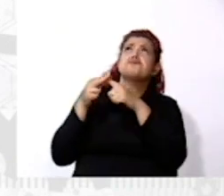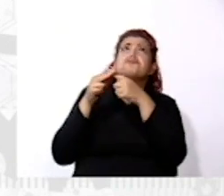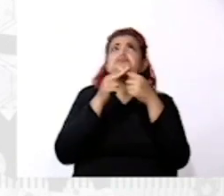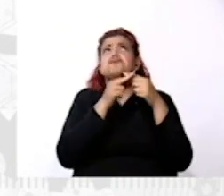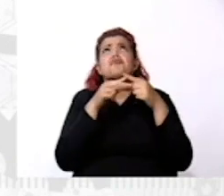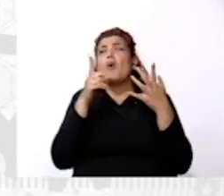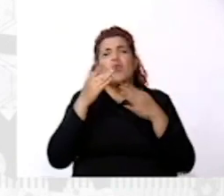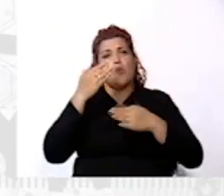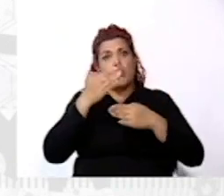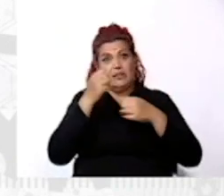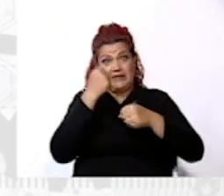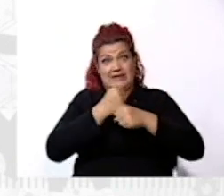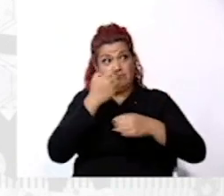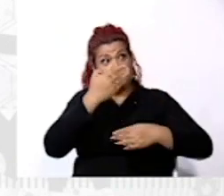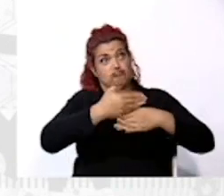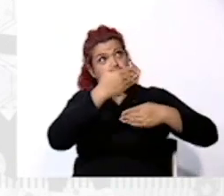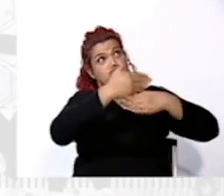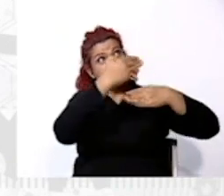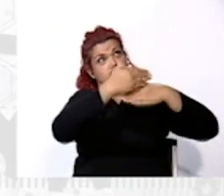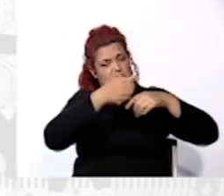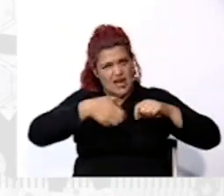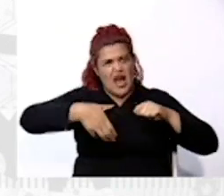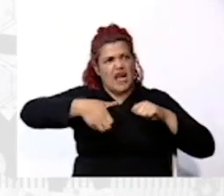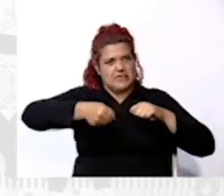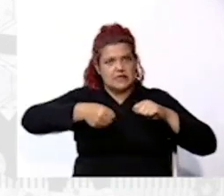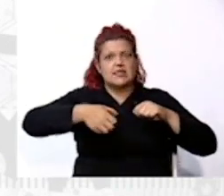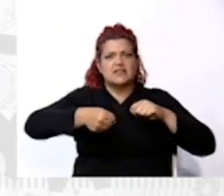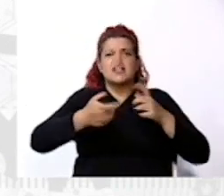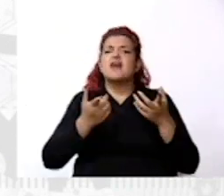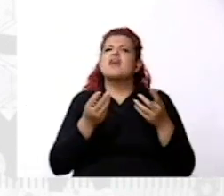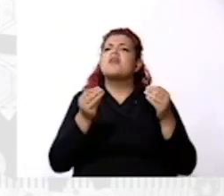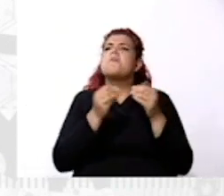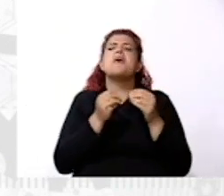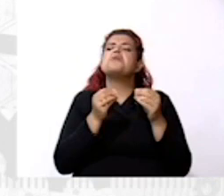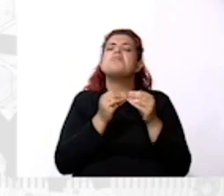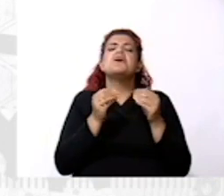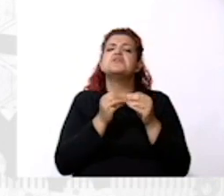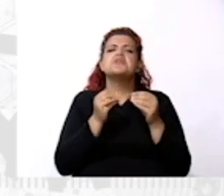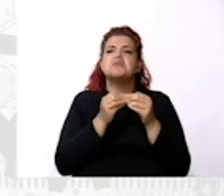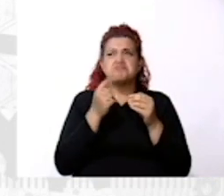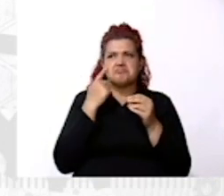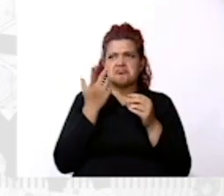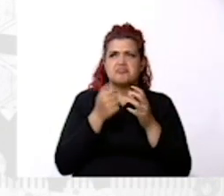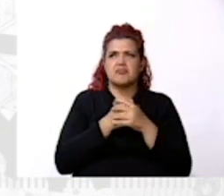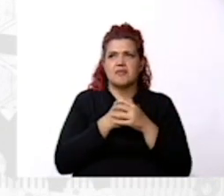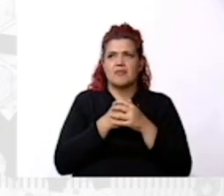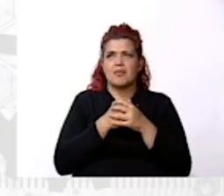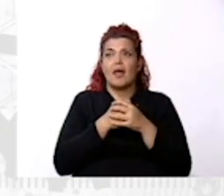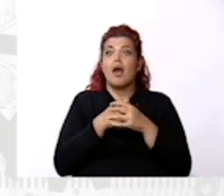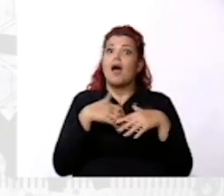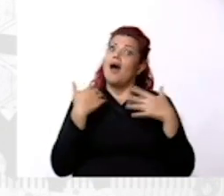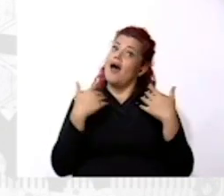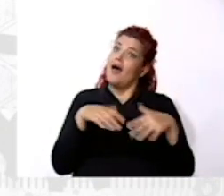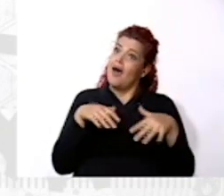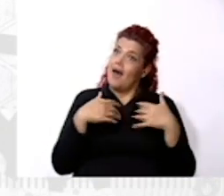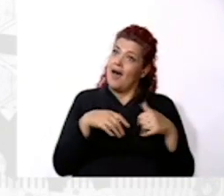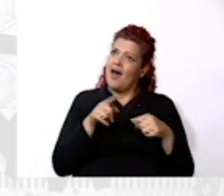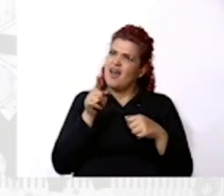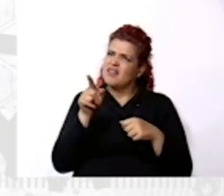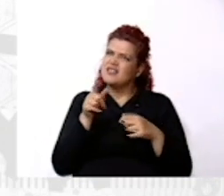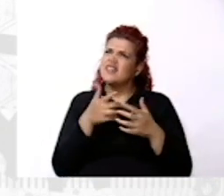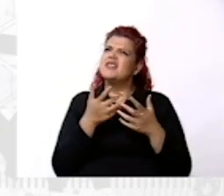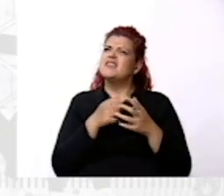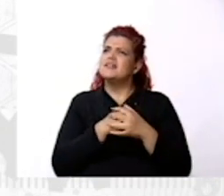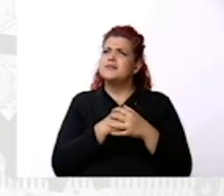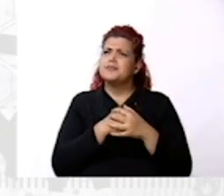alguna construcción. Además de un alicate, ¿qué más tenemos? ¡Ah!